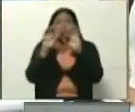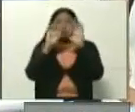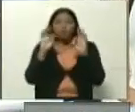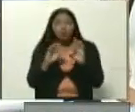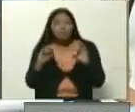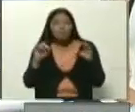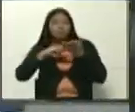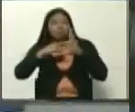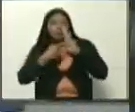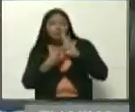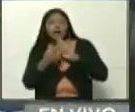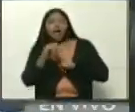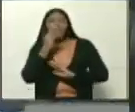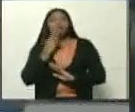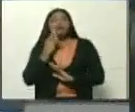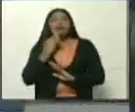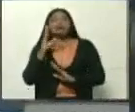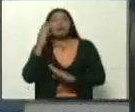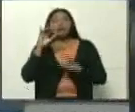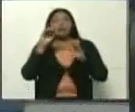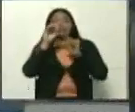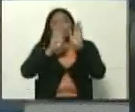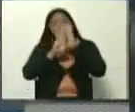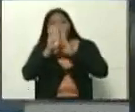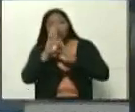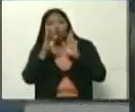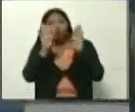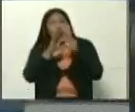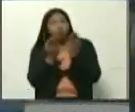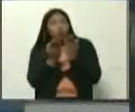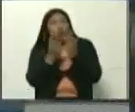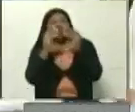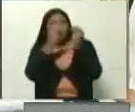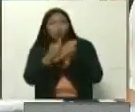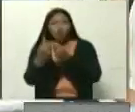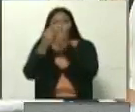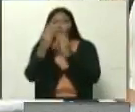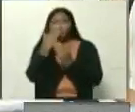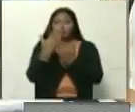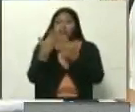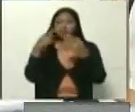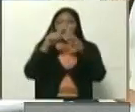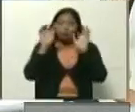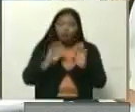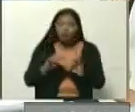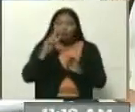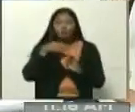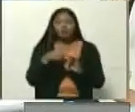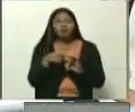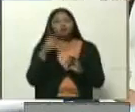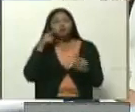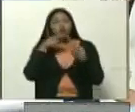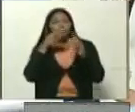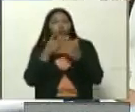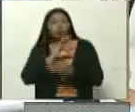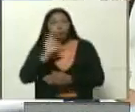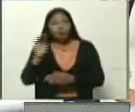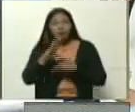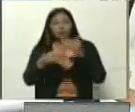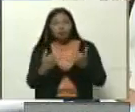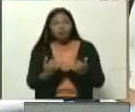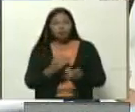y trayectoria en el desarrollo de análisis y estudios económicos que permitan hacer frente a los grandes retos que están atravesando nuestros países y